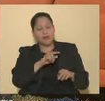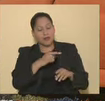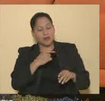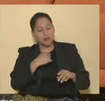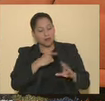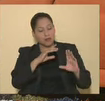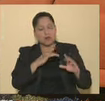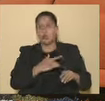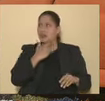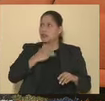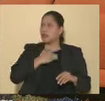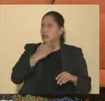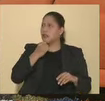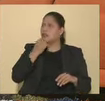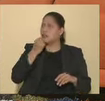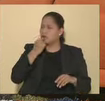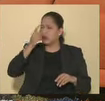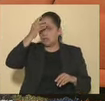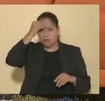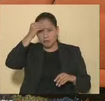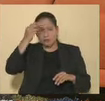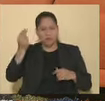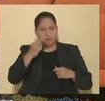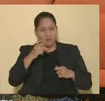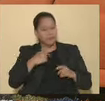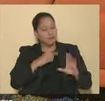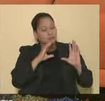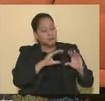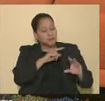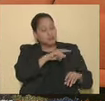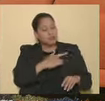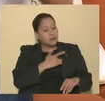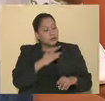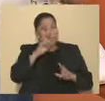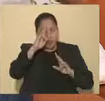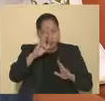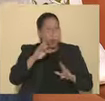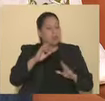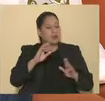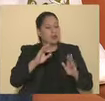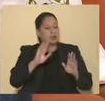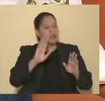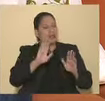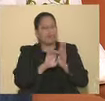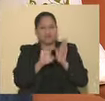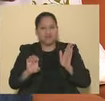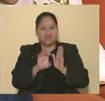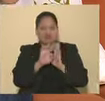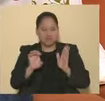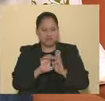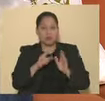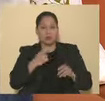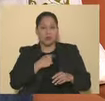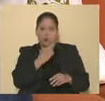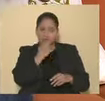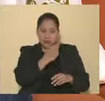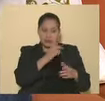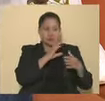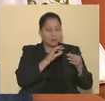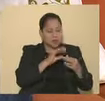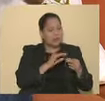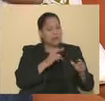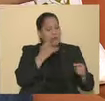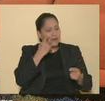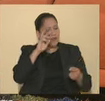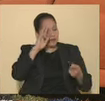sentir la dignidad en alguna escena, hacerle sentir el honor en alguna Como escena. ponerle, o sea, decírselo y explicarle, a ver, el